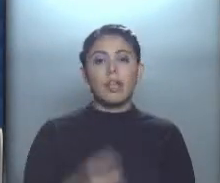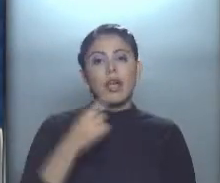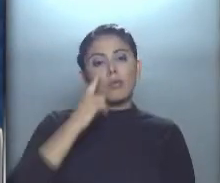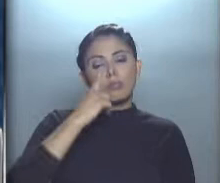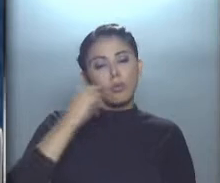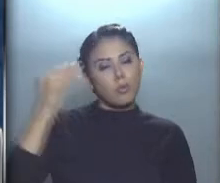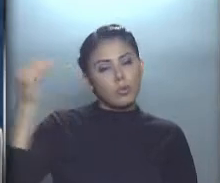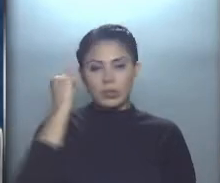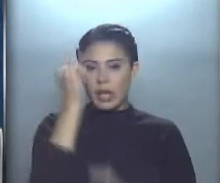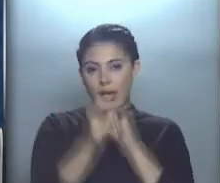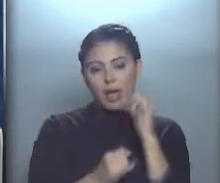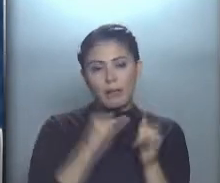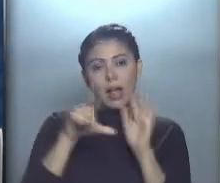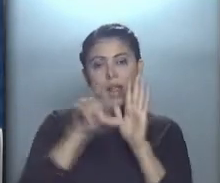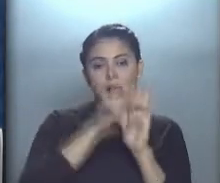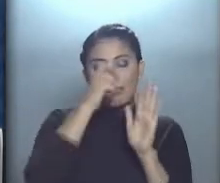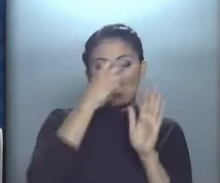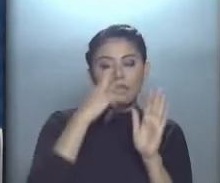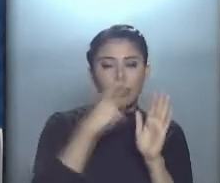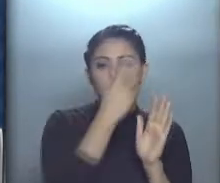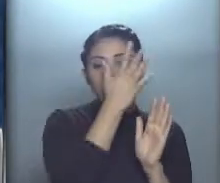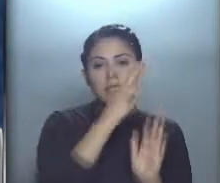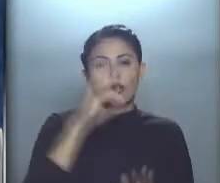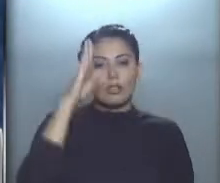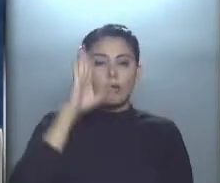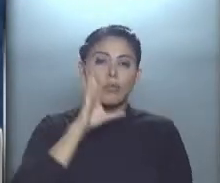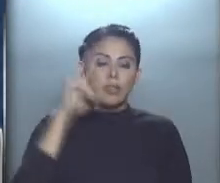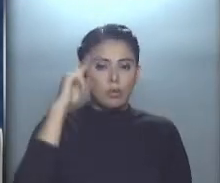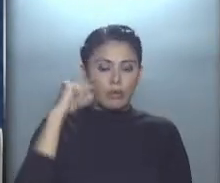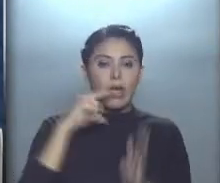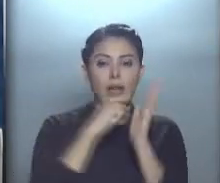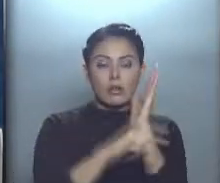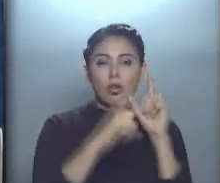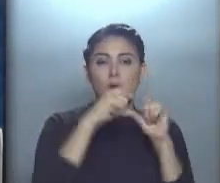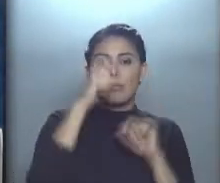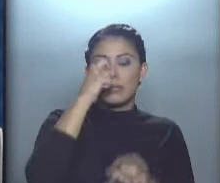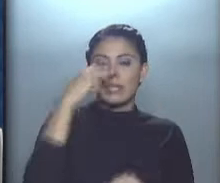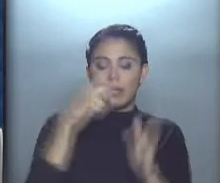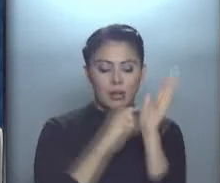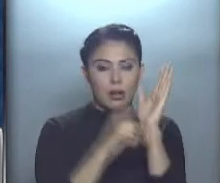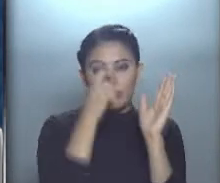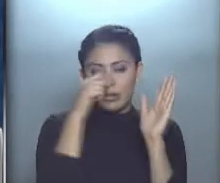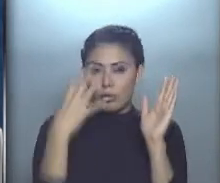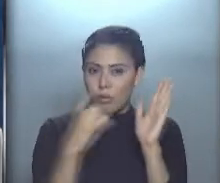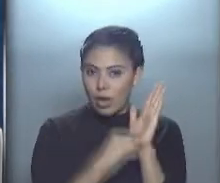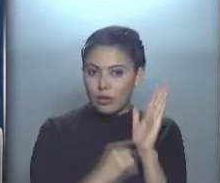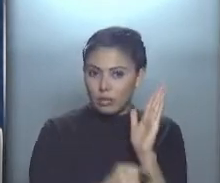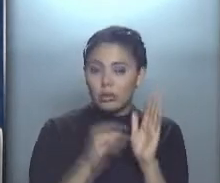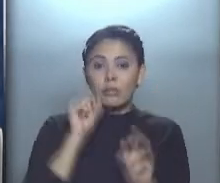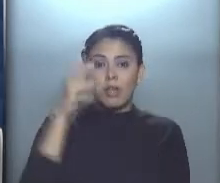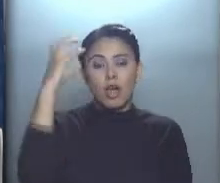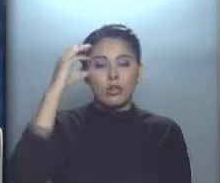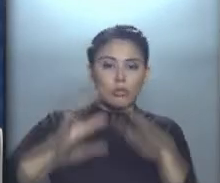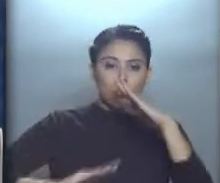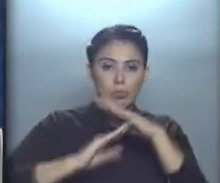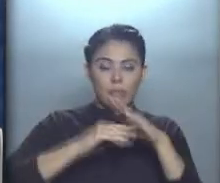varias veces respecto a la ley 24.059, artículo 23 y 24, al fallo de la Corte Suprema de Justicia de la